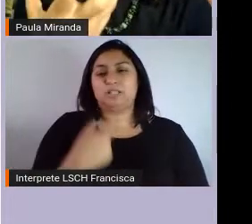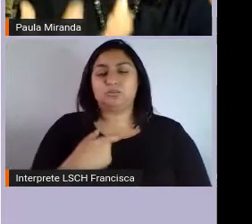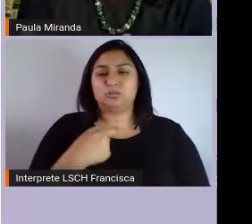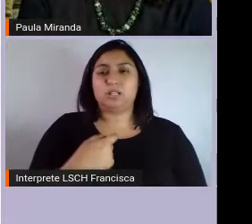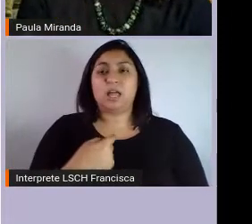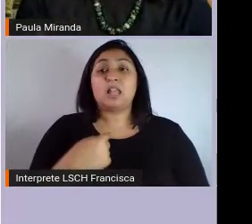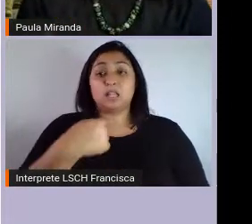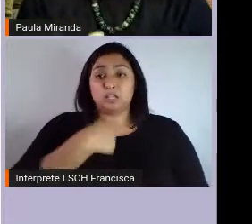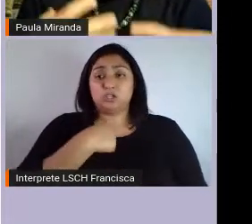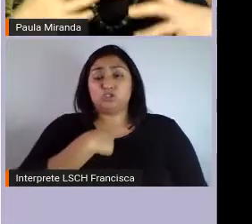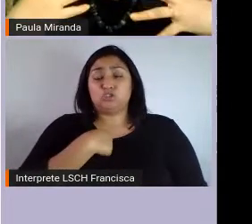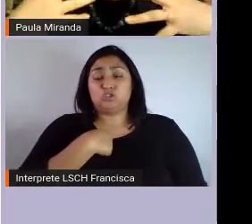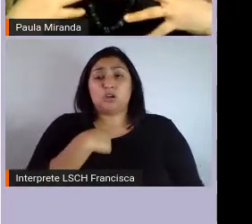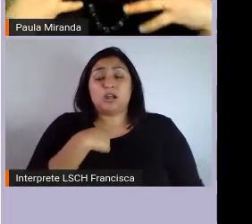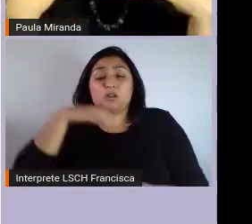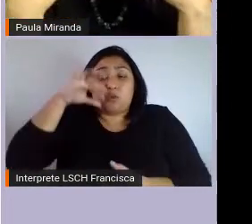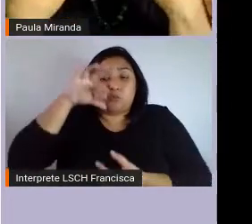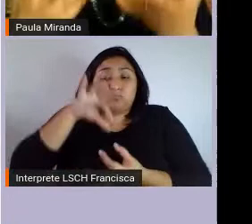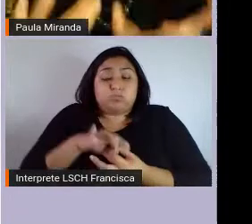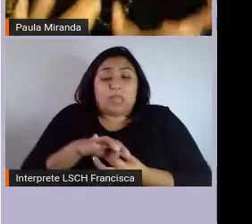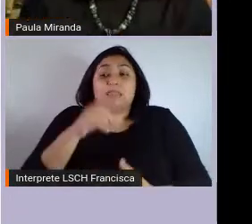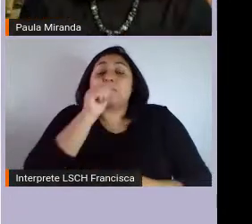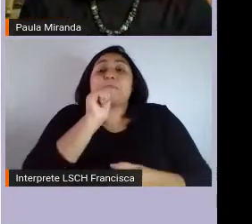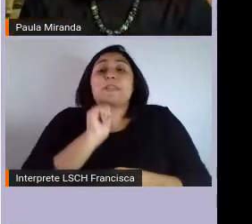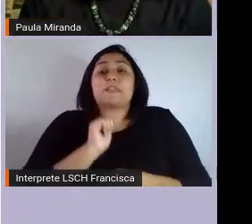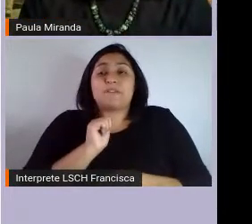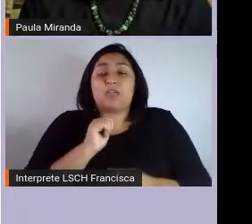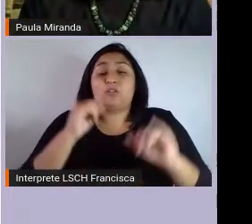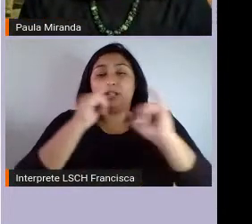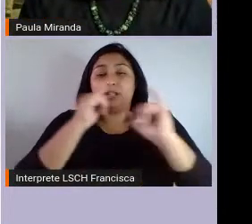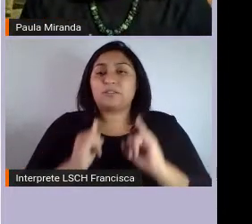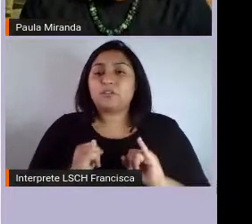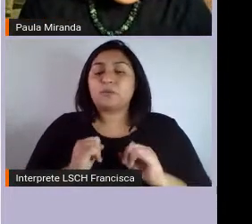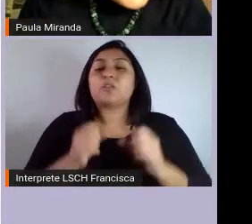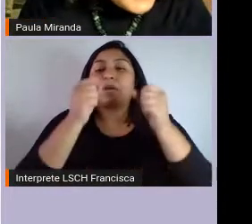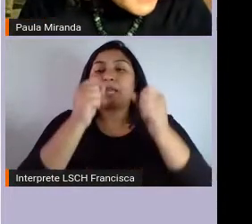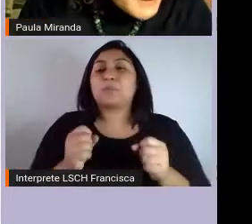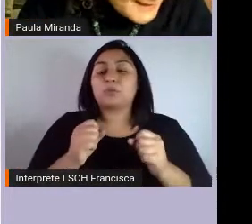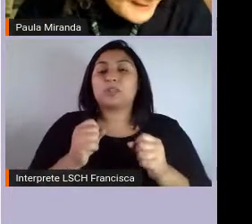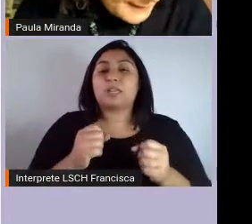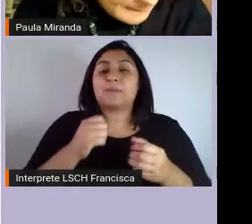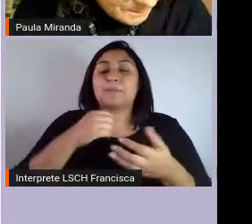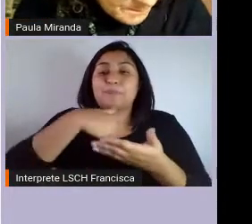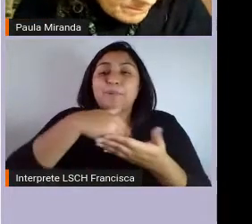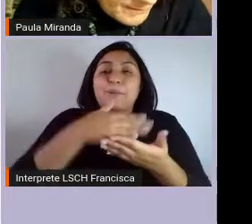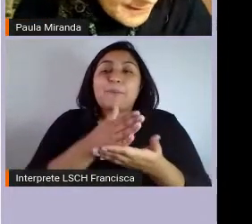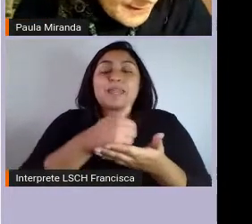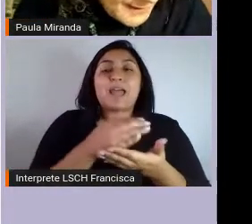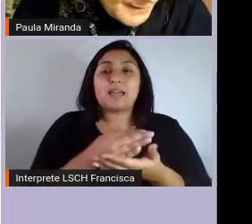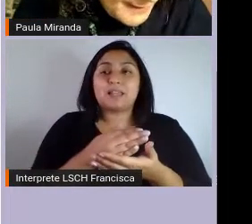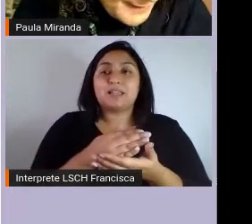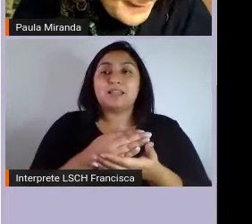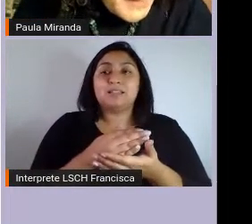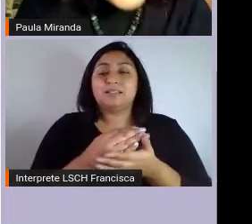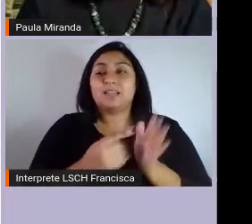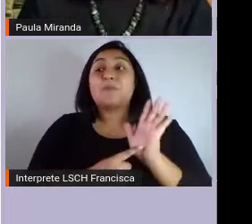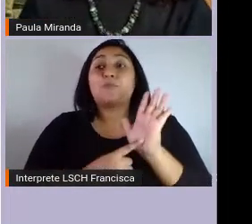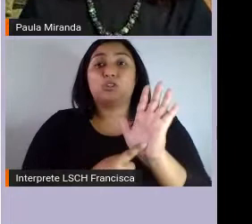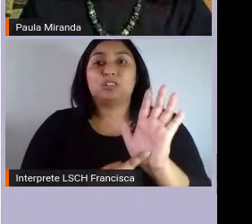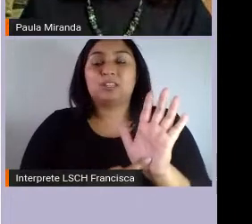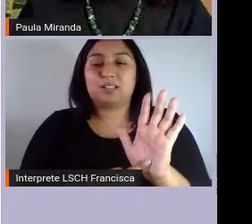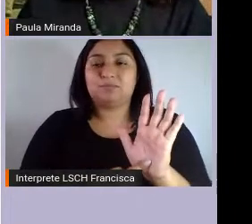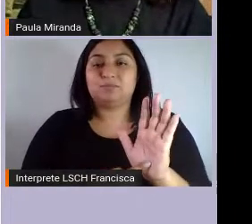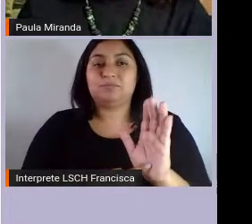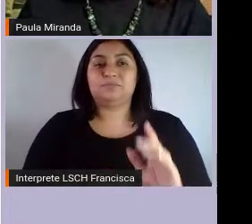en este formato, para armar su retrato. Entonces, lo que tenemos de interesante en